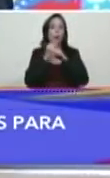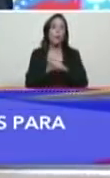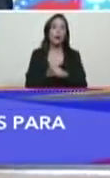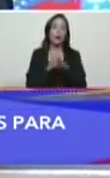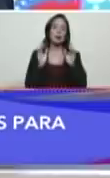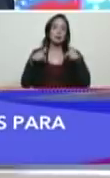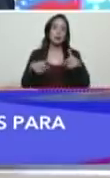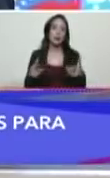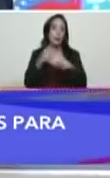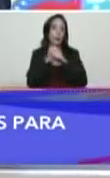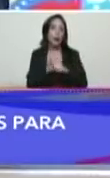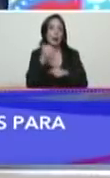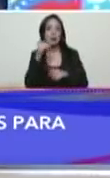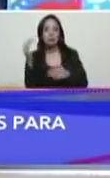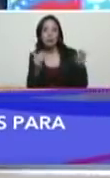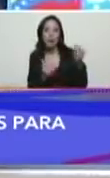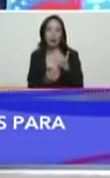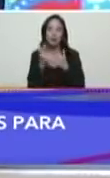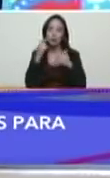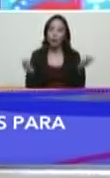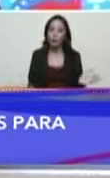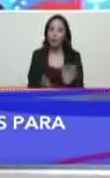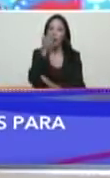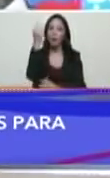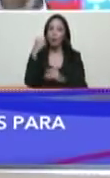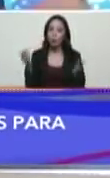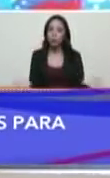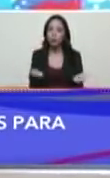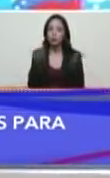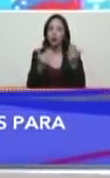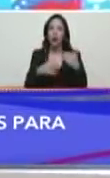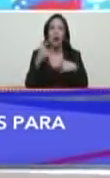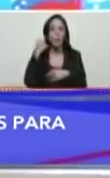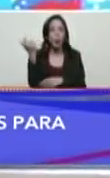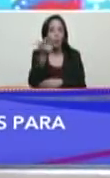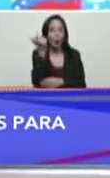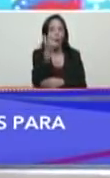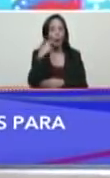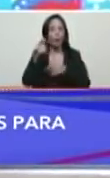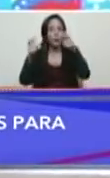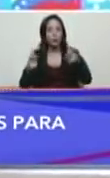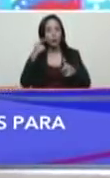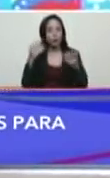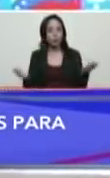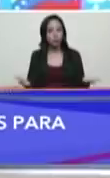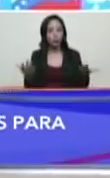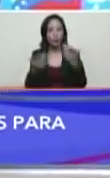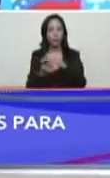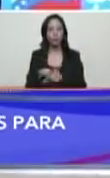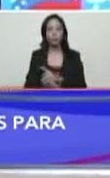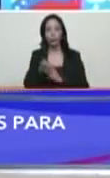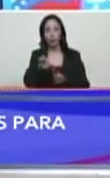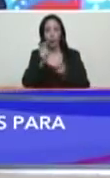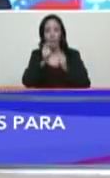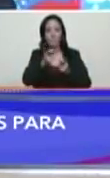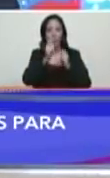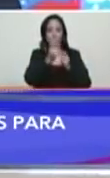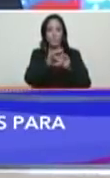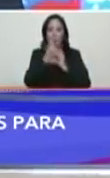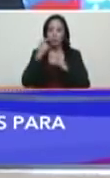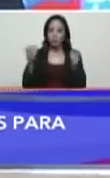No, no, no. Vamos a la casa de talento, se llama, ¿verdad? Los